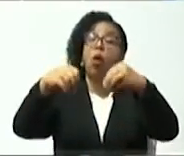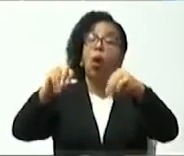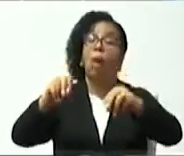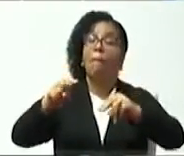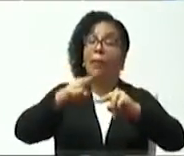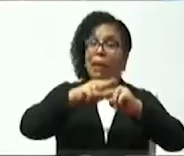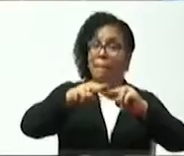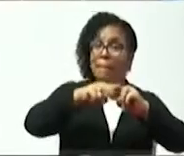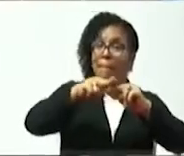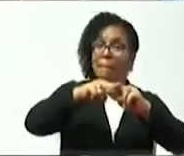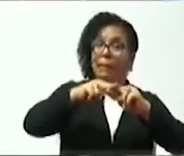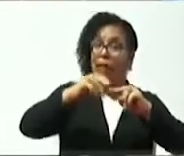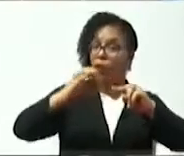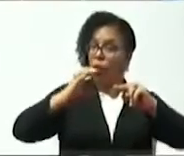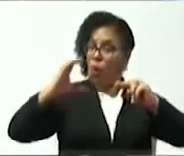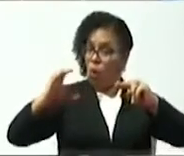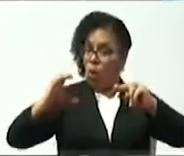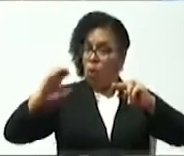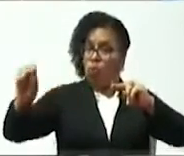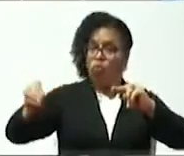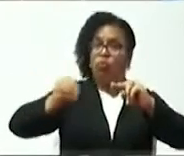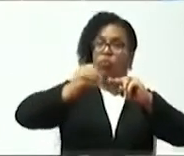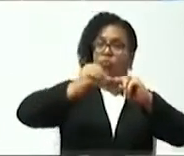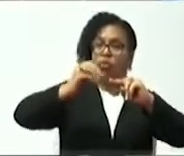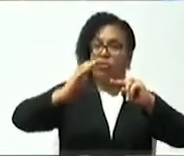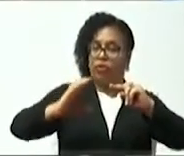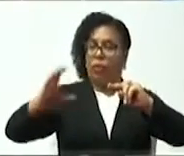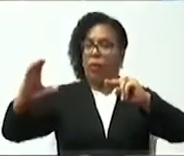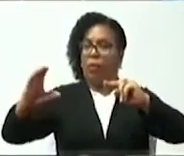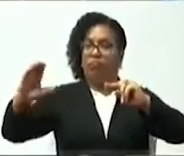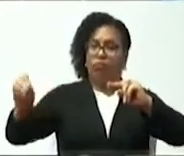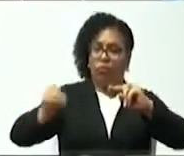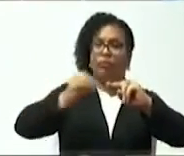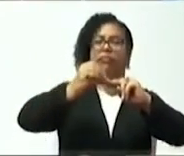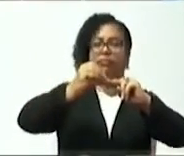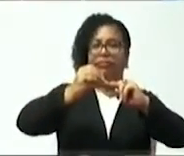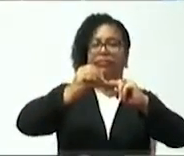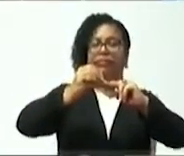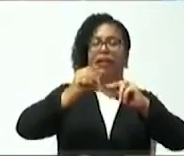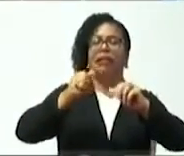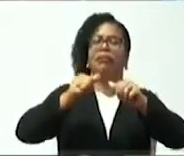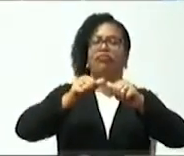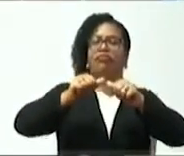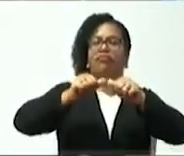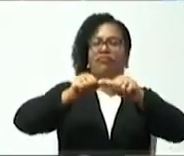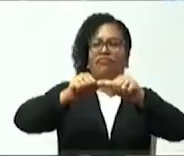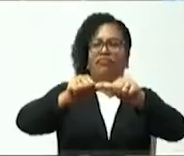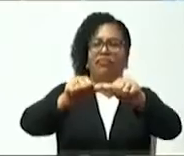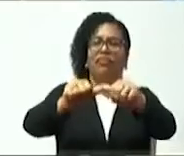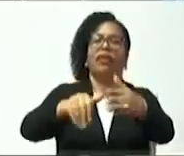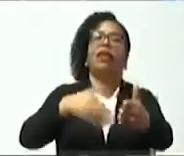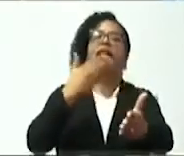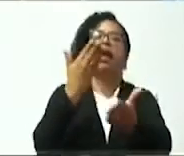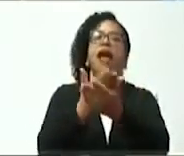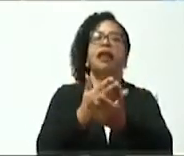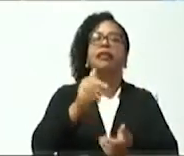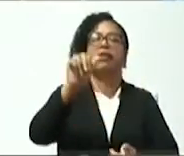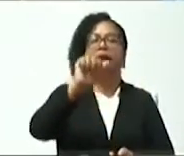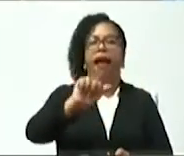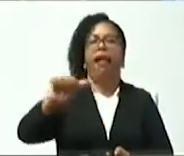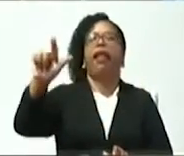ampliación del metro hacia los alcarrizos creo pertinente que cada diputado y diputada